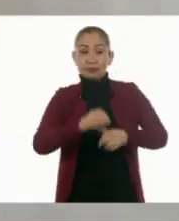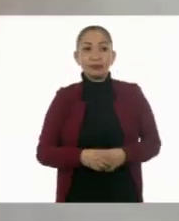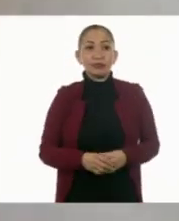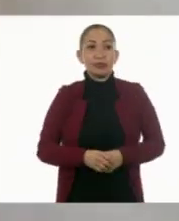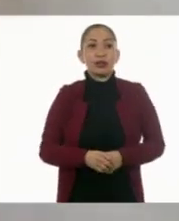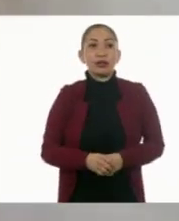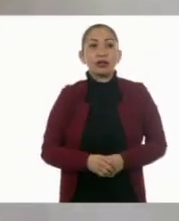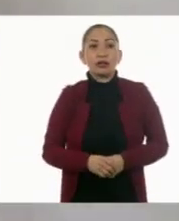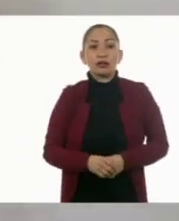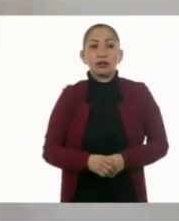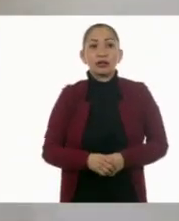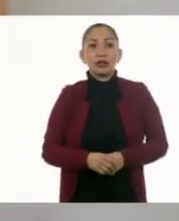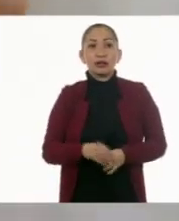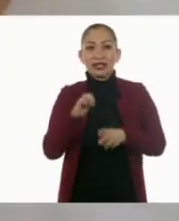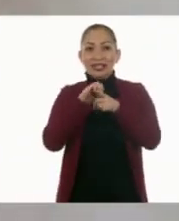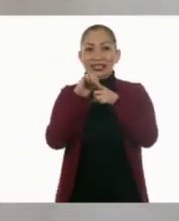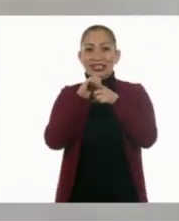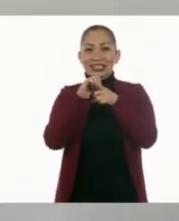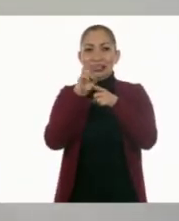Un moradito. Sí.